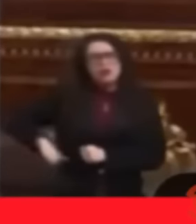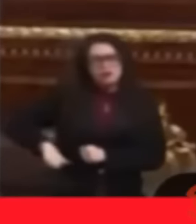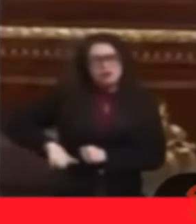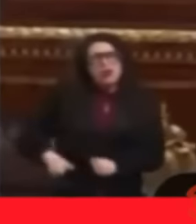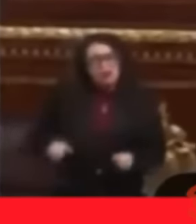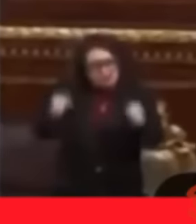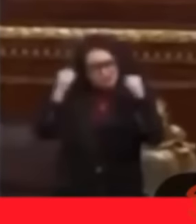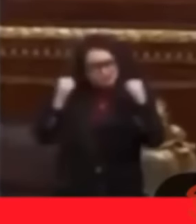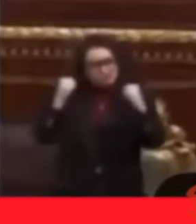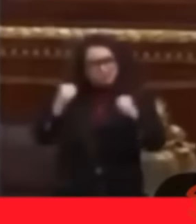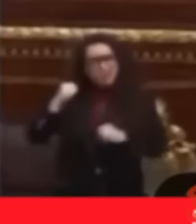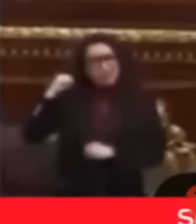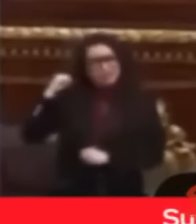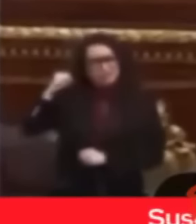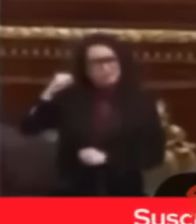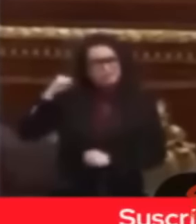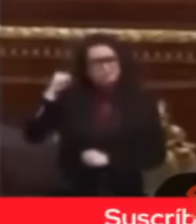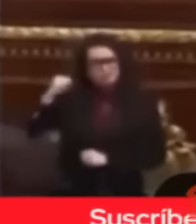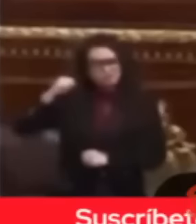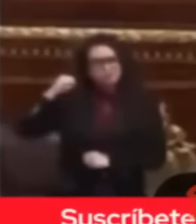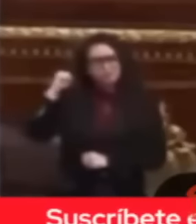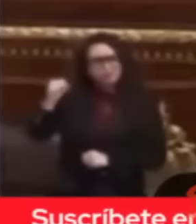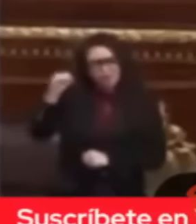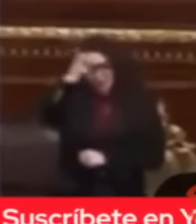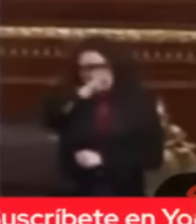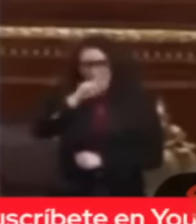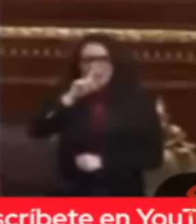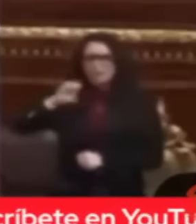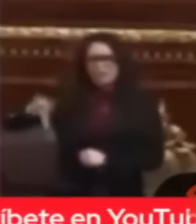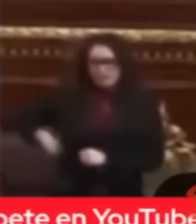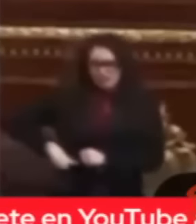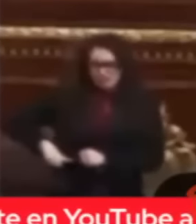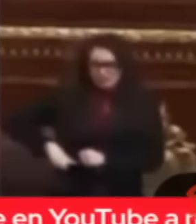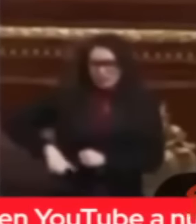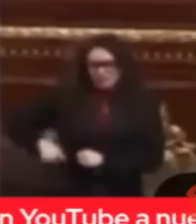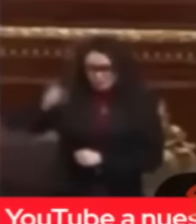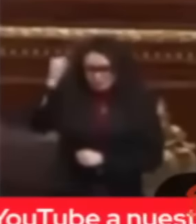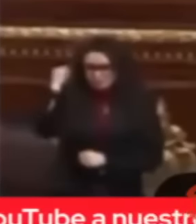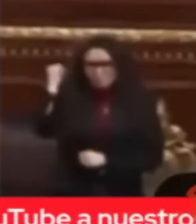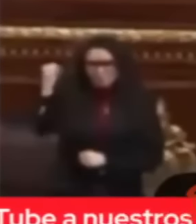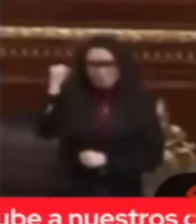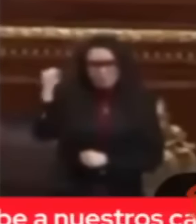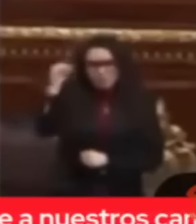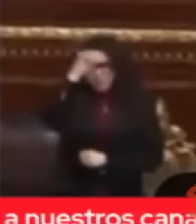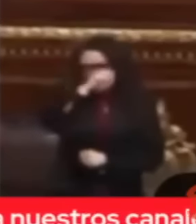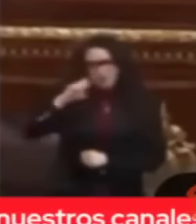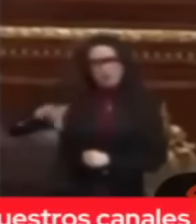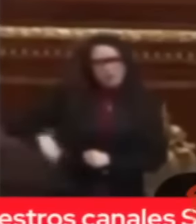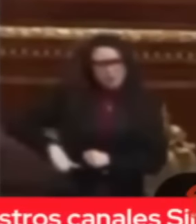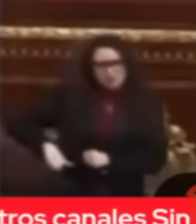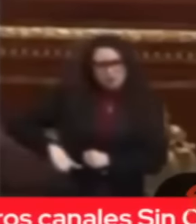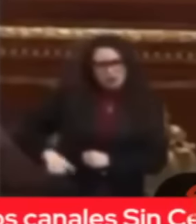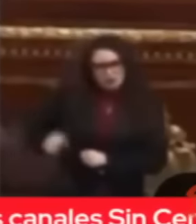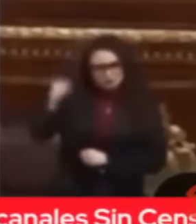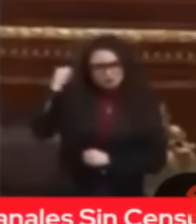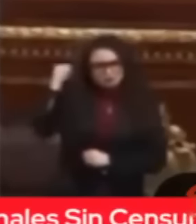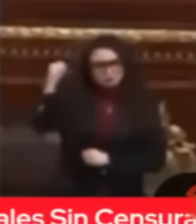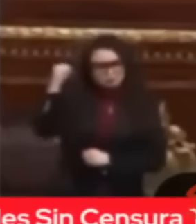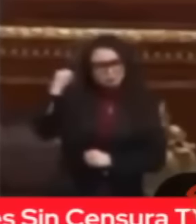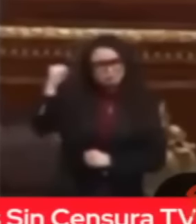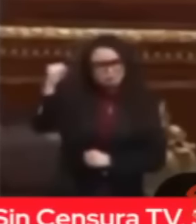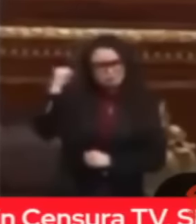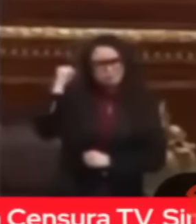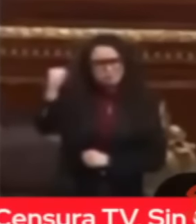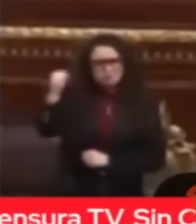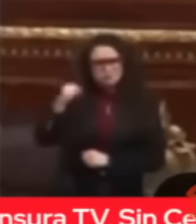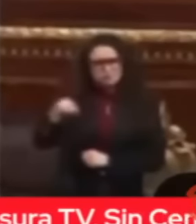en estampida porque les dicen sus verdades. Dicen, no, ¿cómo es posible que la jefa del gobierno nos recuerde que la Ciudad